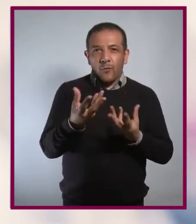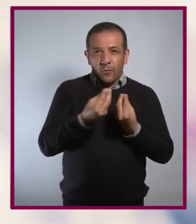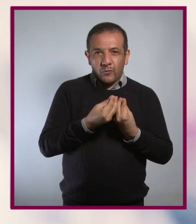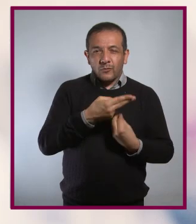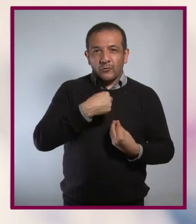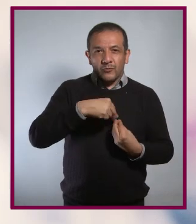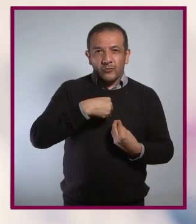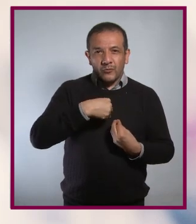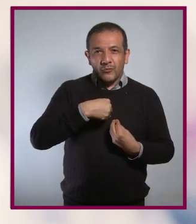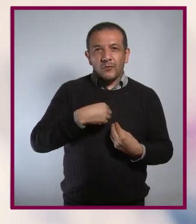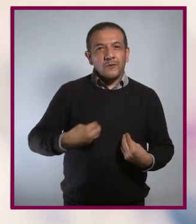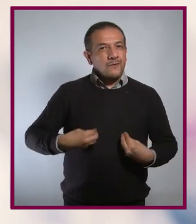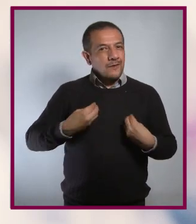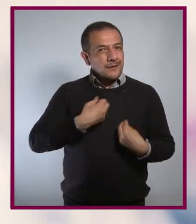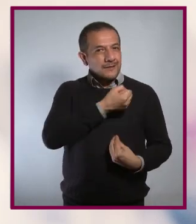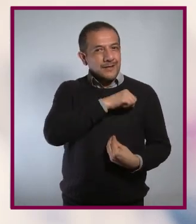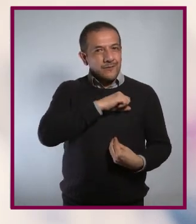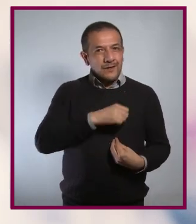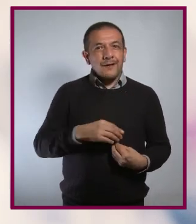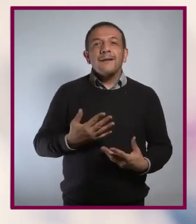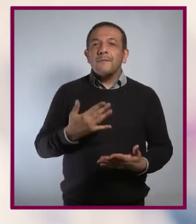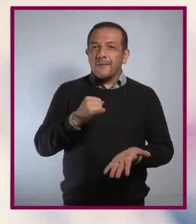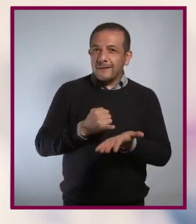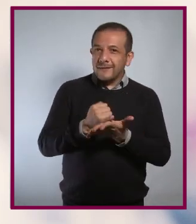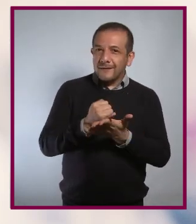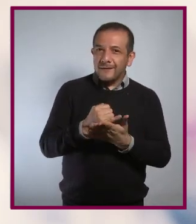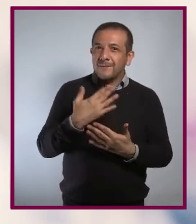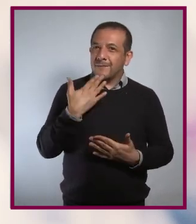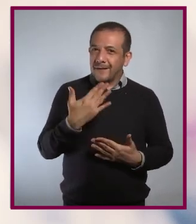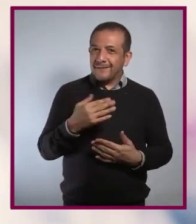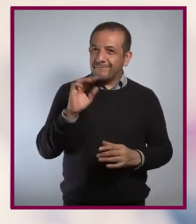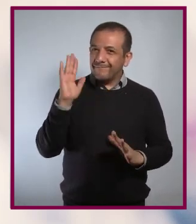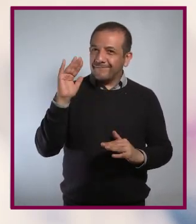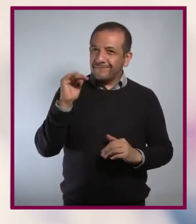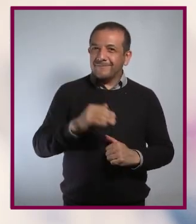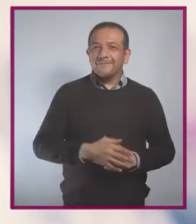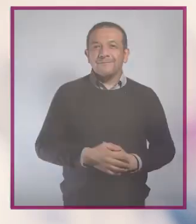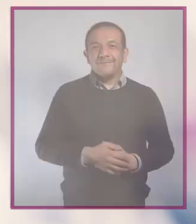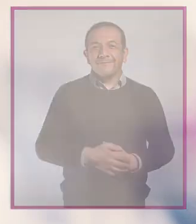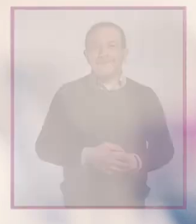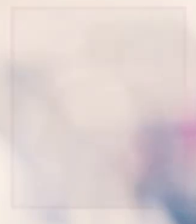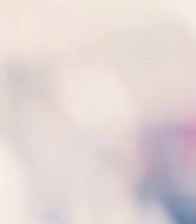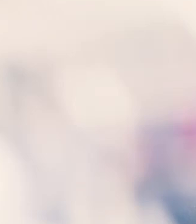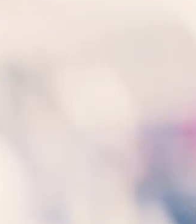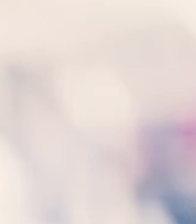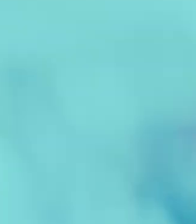en TV y haz este programa con nosotros. Vida saludable, una buena decisión. Hasta pronto.